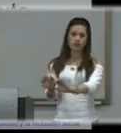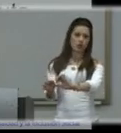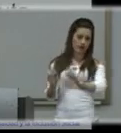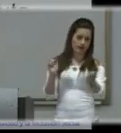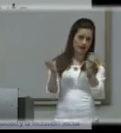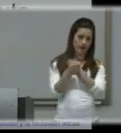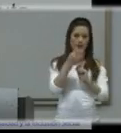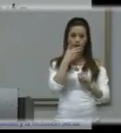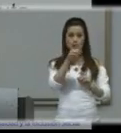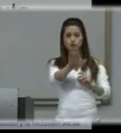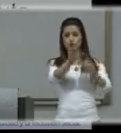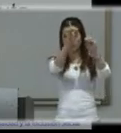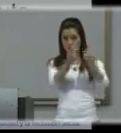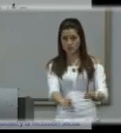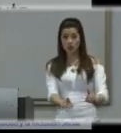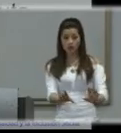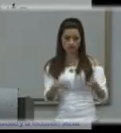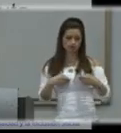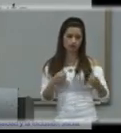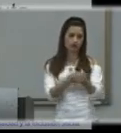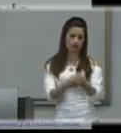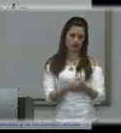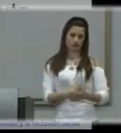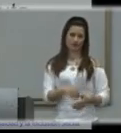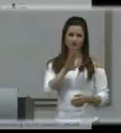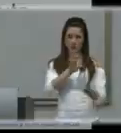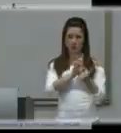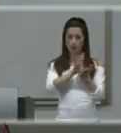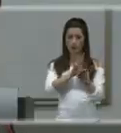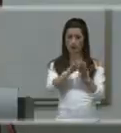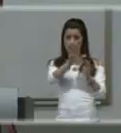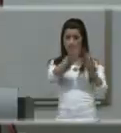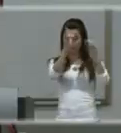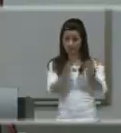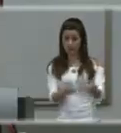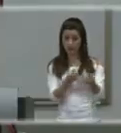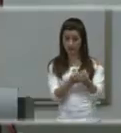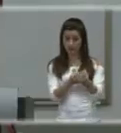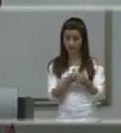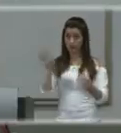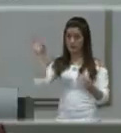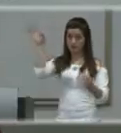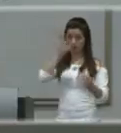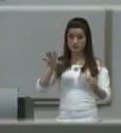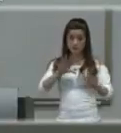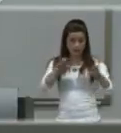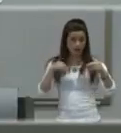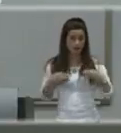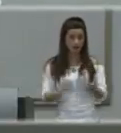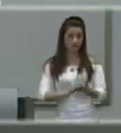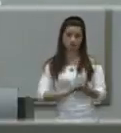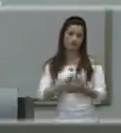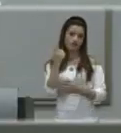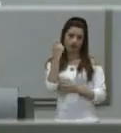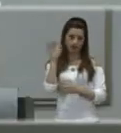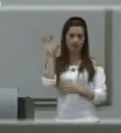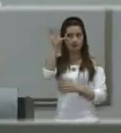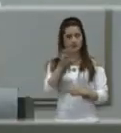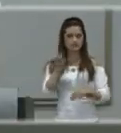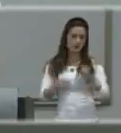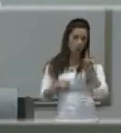apoyo. ¿Sí? Y ese modelo de toma de decisiones con apoyo, ningún país lo tiene del todo resuelto aún, pero hay